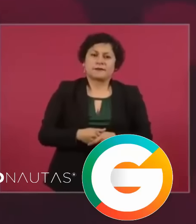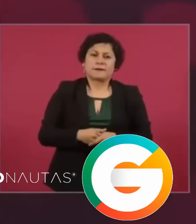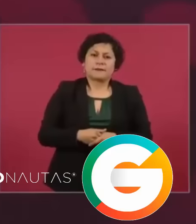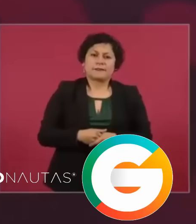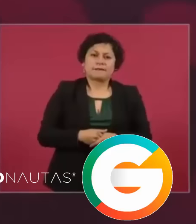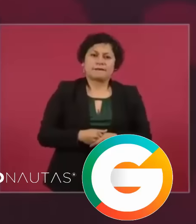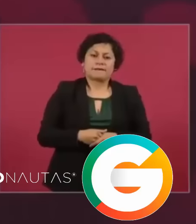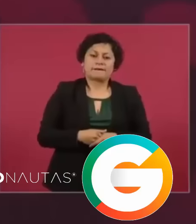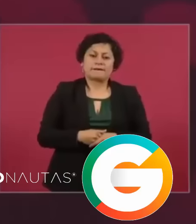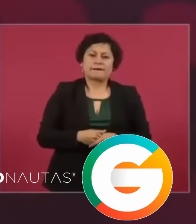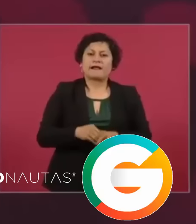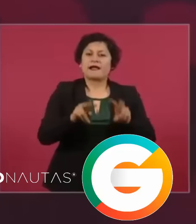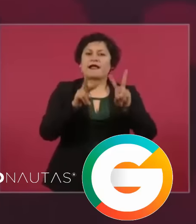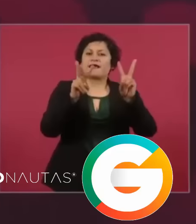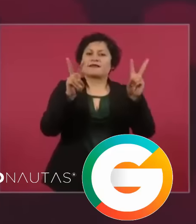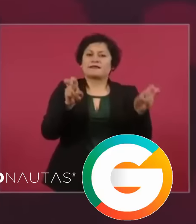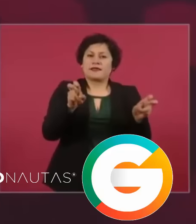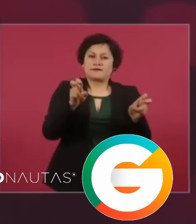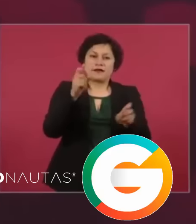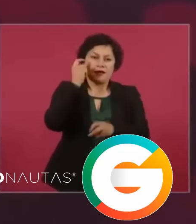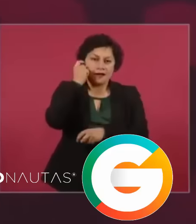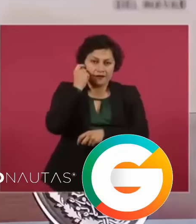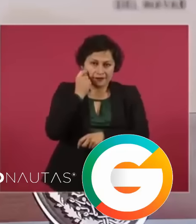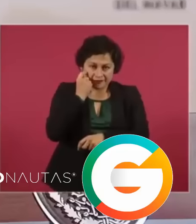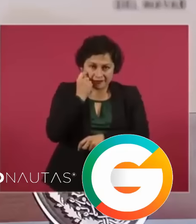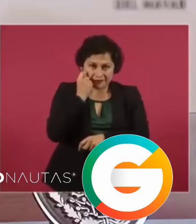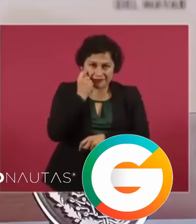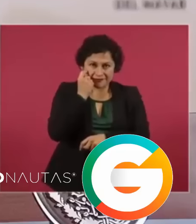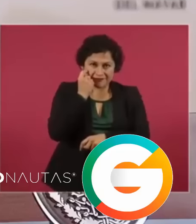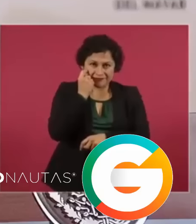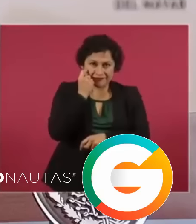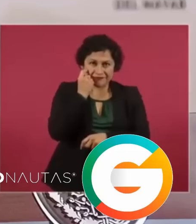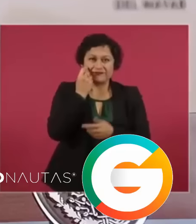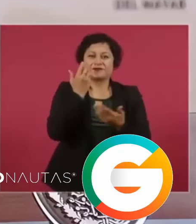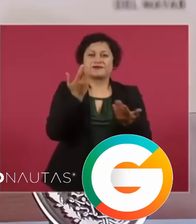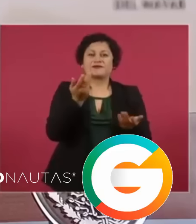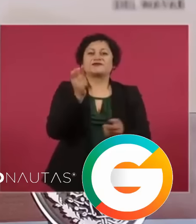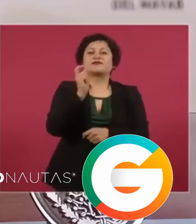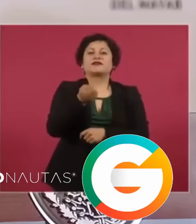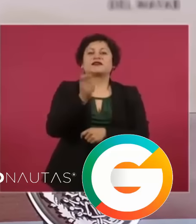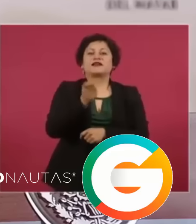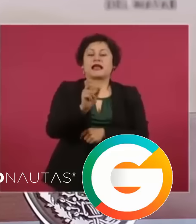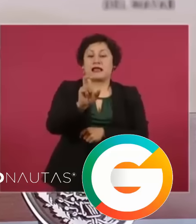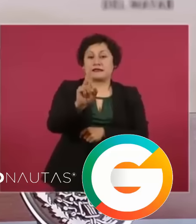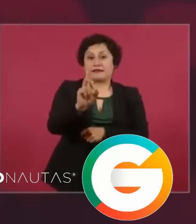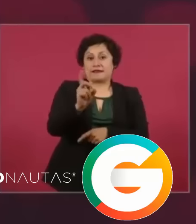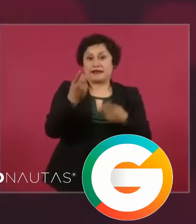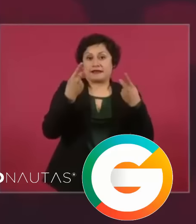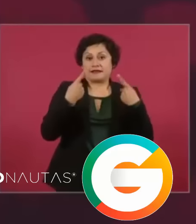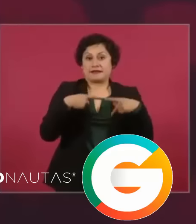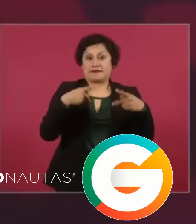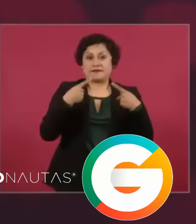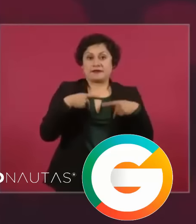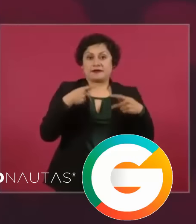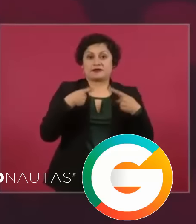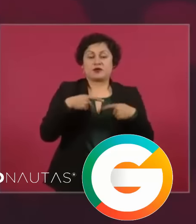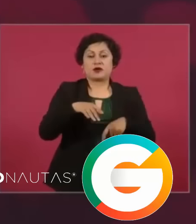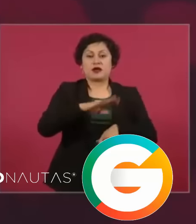con lo de Guerrero, lo de los 30 fallecidos con drones,